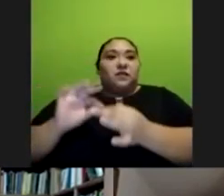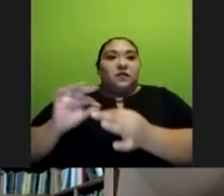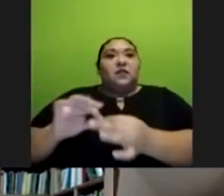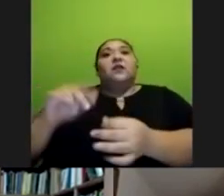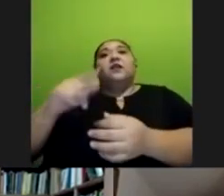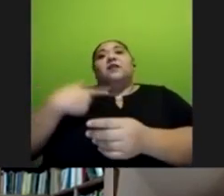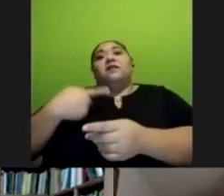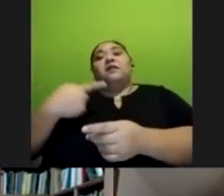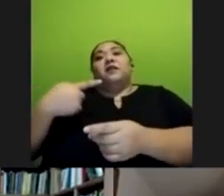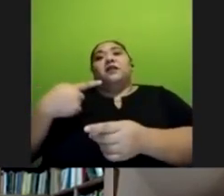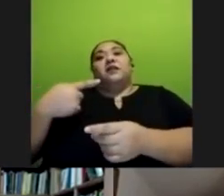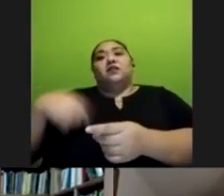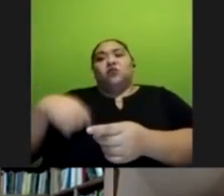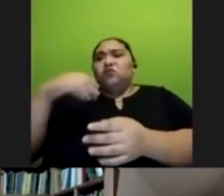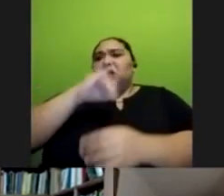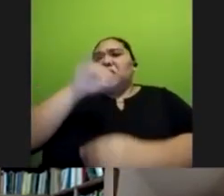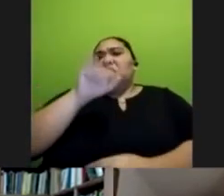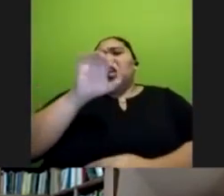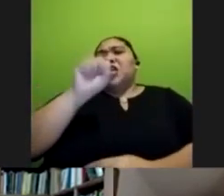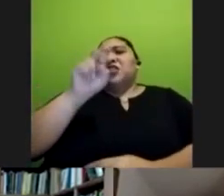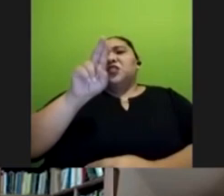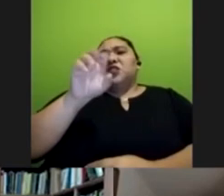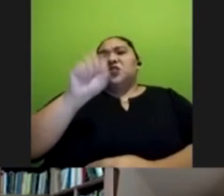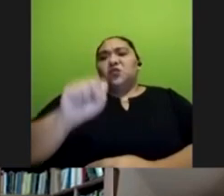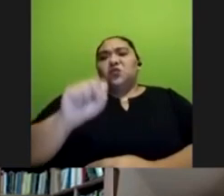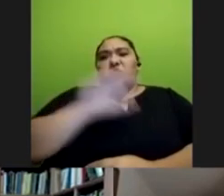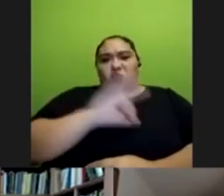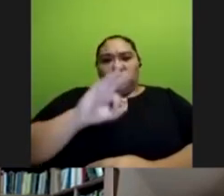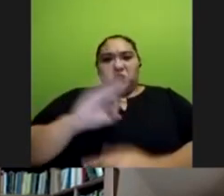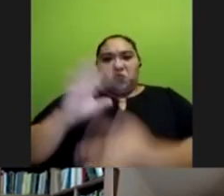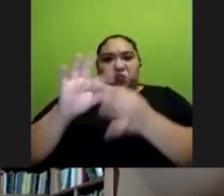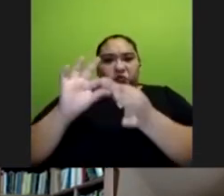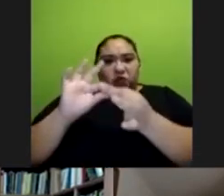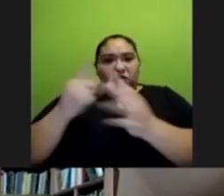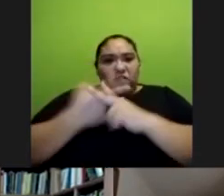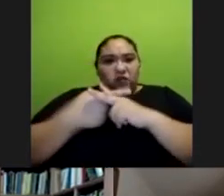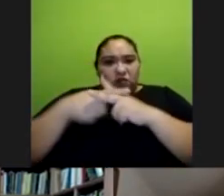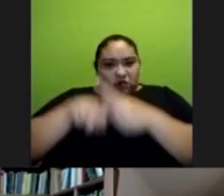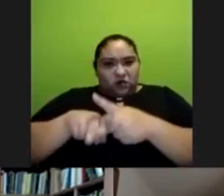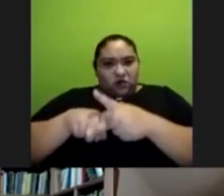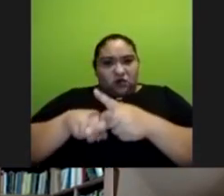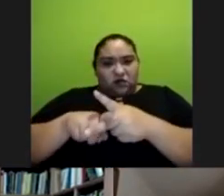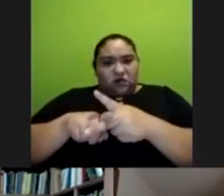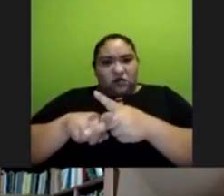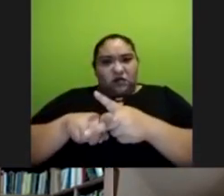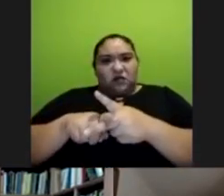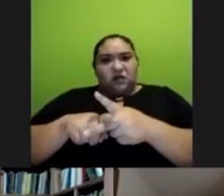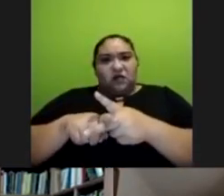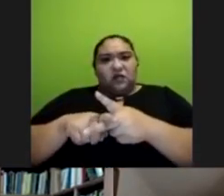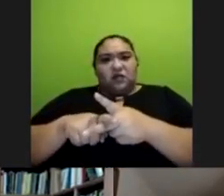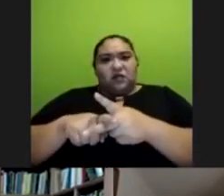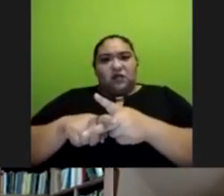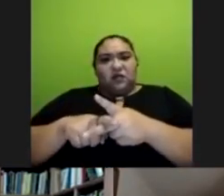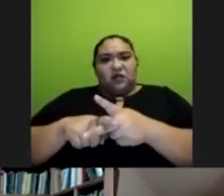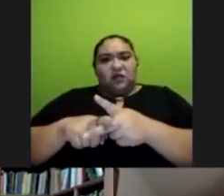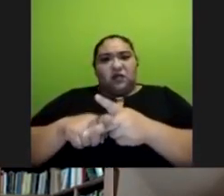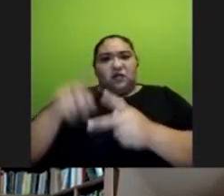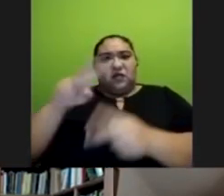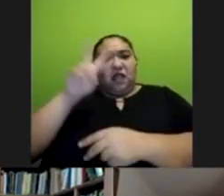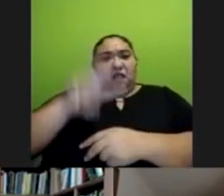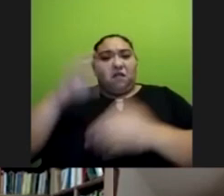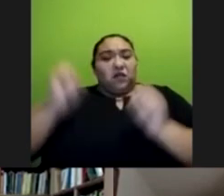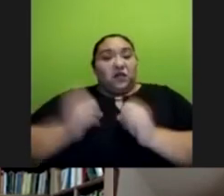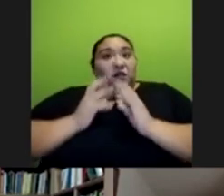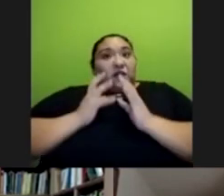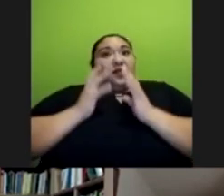arranquemos contigo? Puede ser en cualquiera de estos niveles e insisto, pues me sorprende la cantidad de preguntas